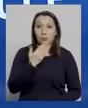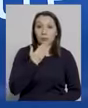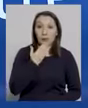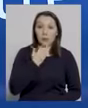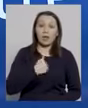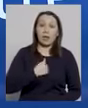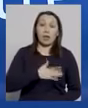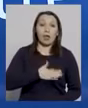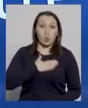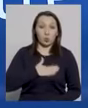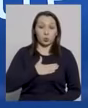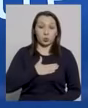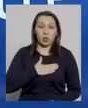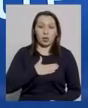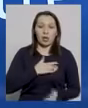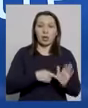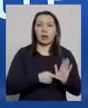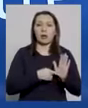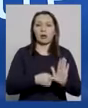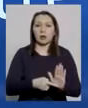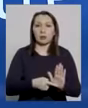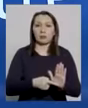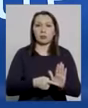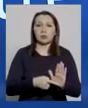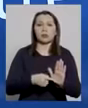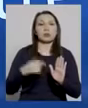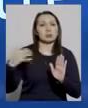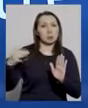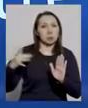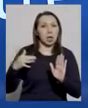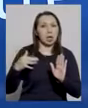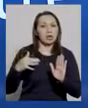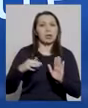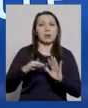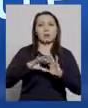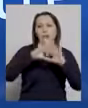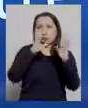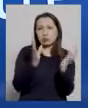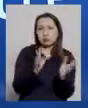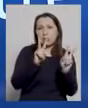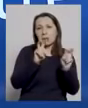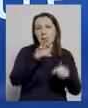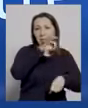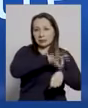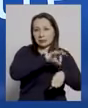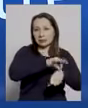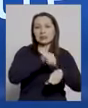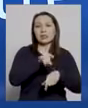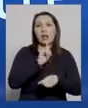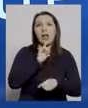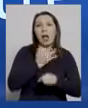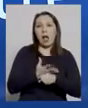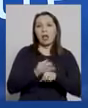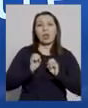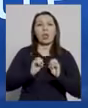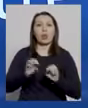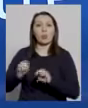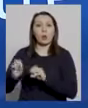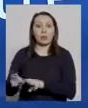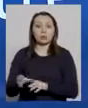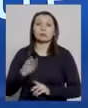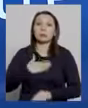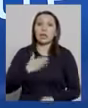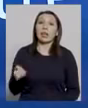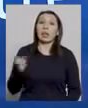También me gustaría destacar del mundo clínico el rol que tiene en la educación.